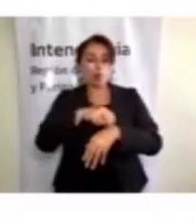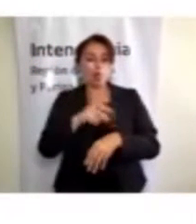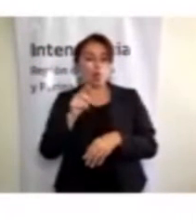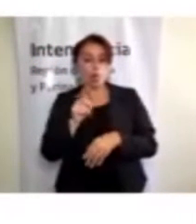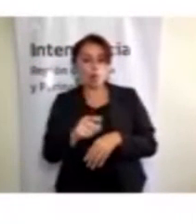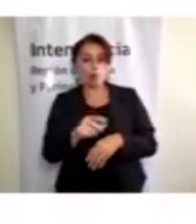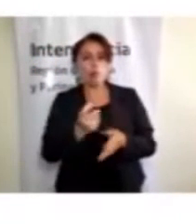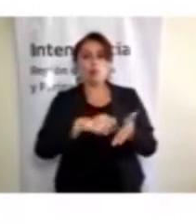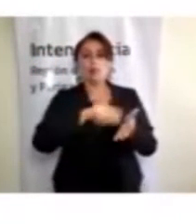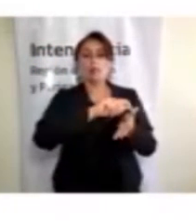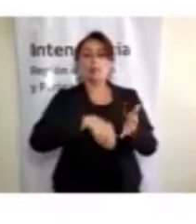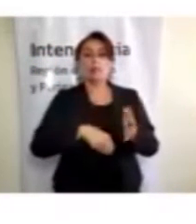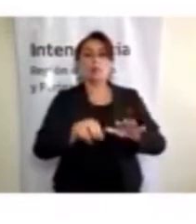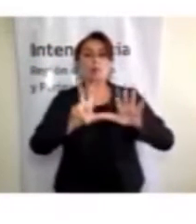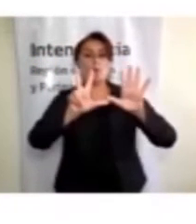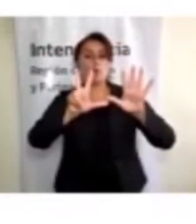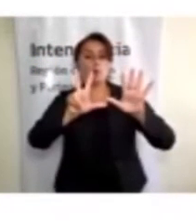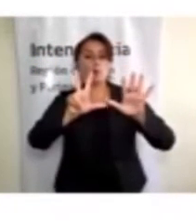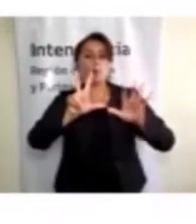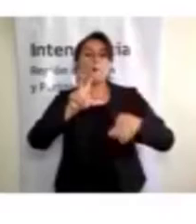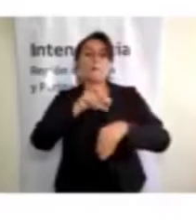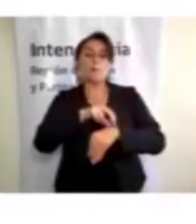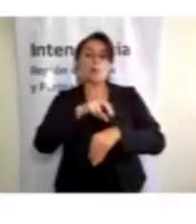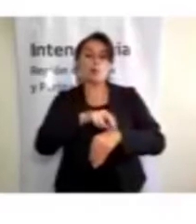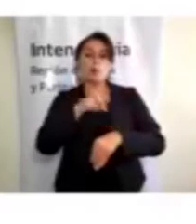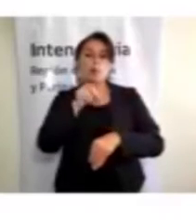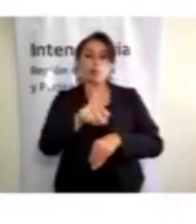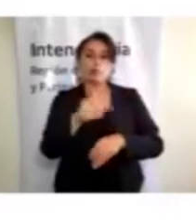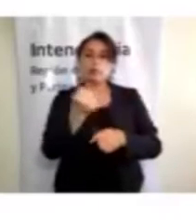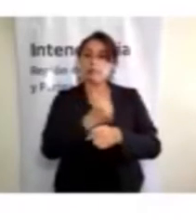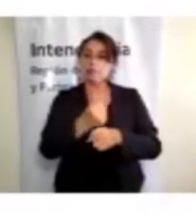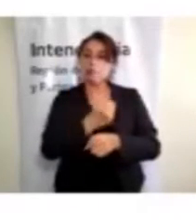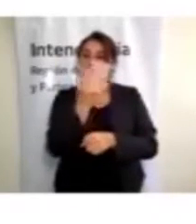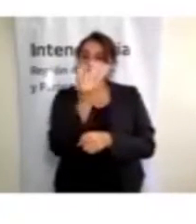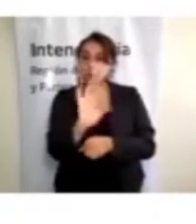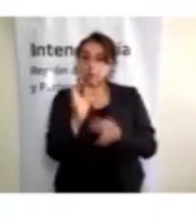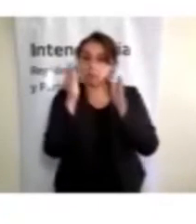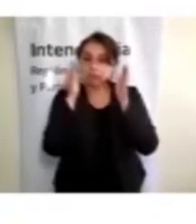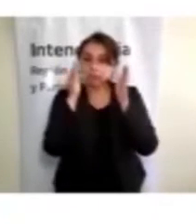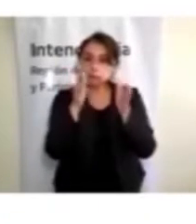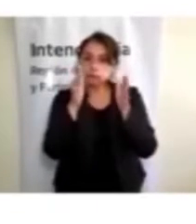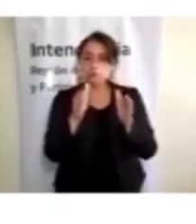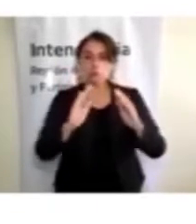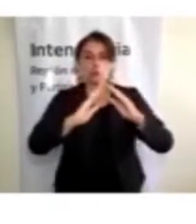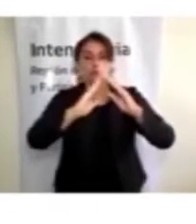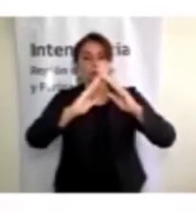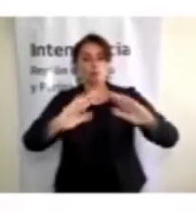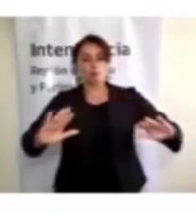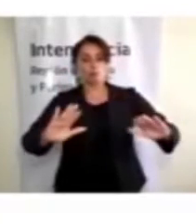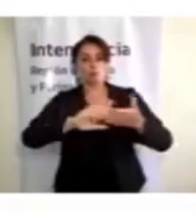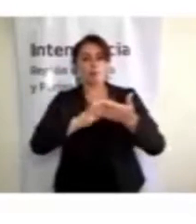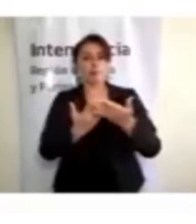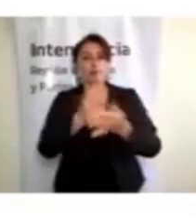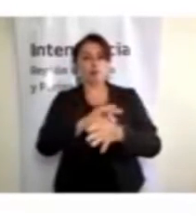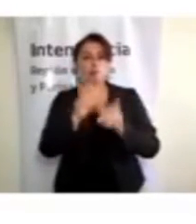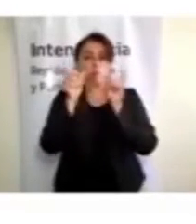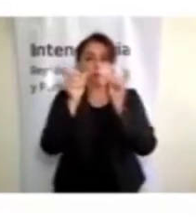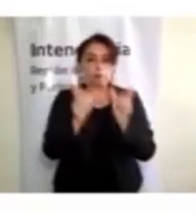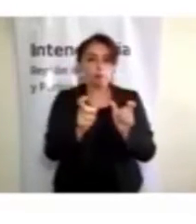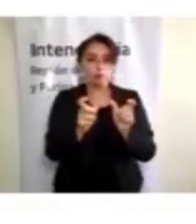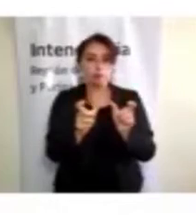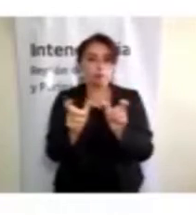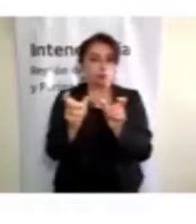están contratados 8 médicos exclusivamente para las residencias sanitarias, y ellos hacen una vigilancia y un